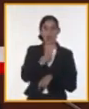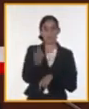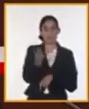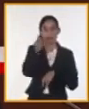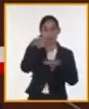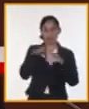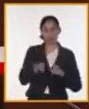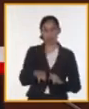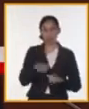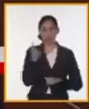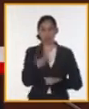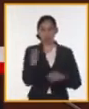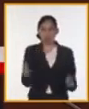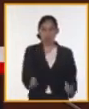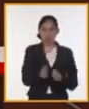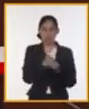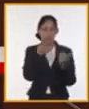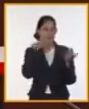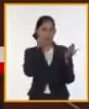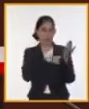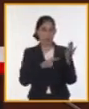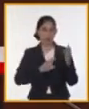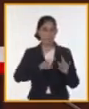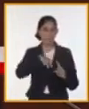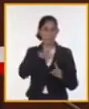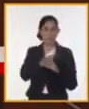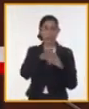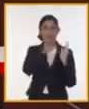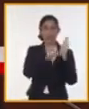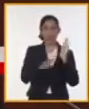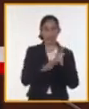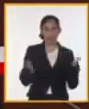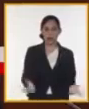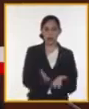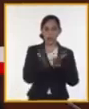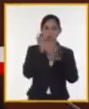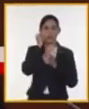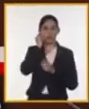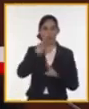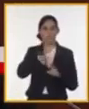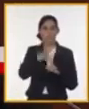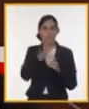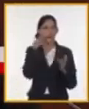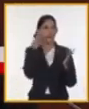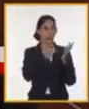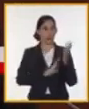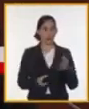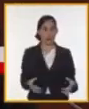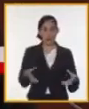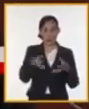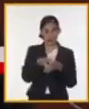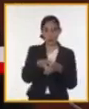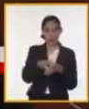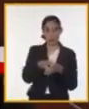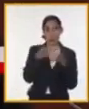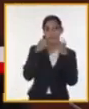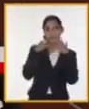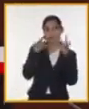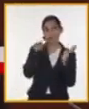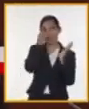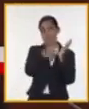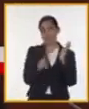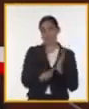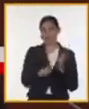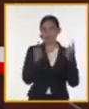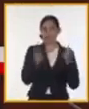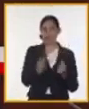evaluando de conjunto con el programa de Adelanto a la Mujer, la evaluación de un grupo de datos que nos hacen falta en